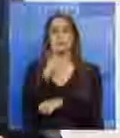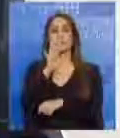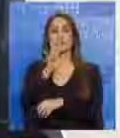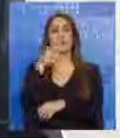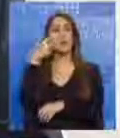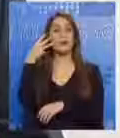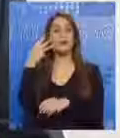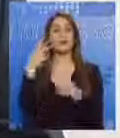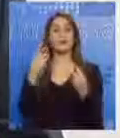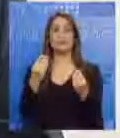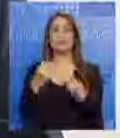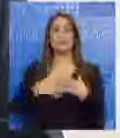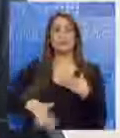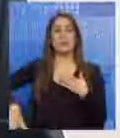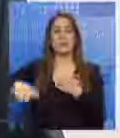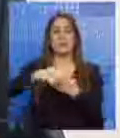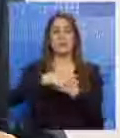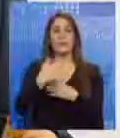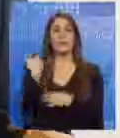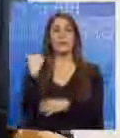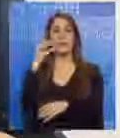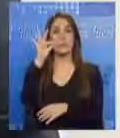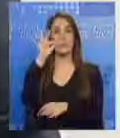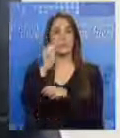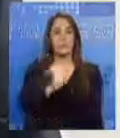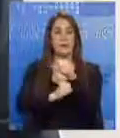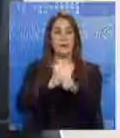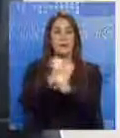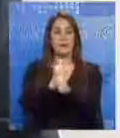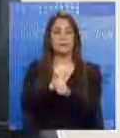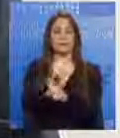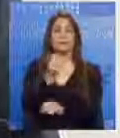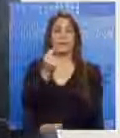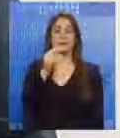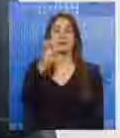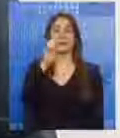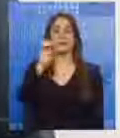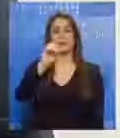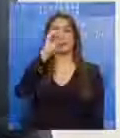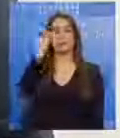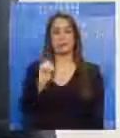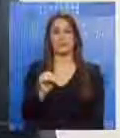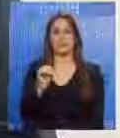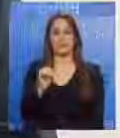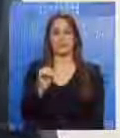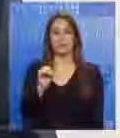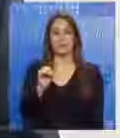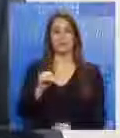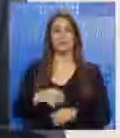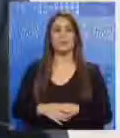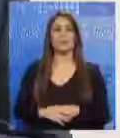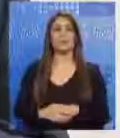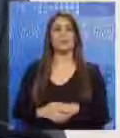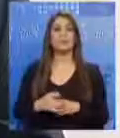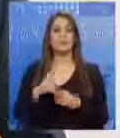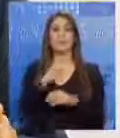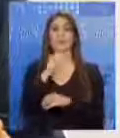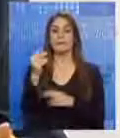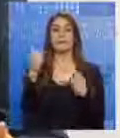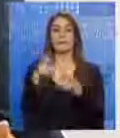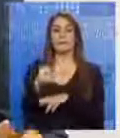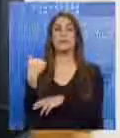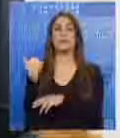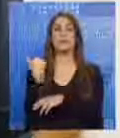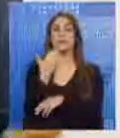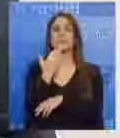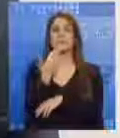proyectos de PRAS, la empresa estatal Petroamazonas han remediado más de 400.000 metros cúbicos en la Amazonía. En cuestión de 9 años